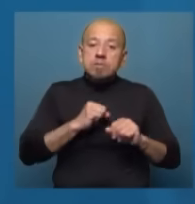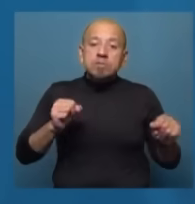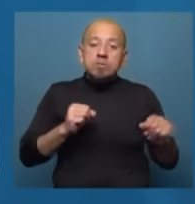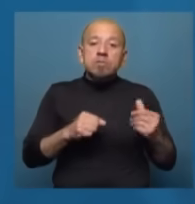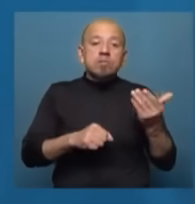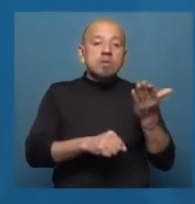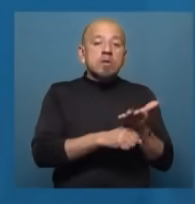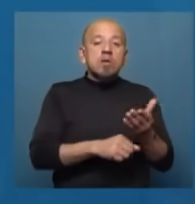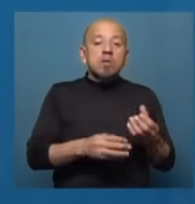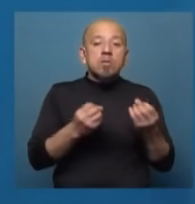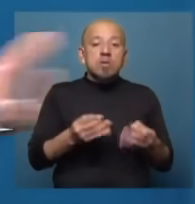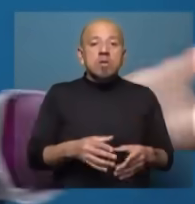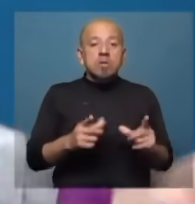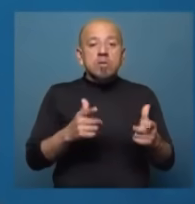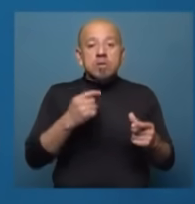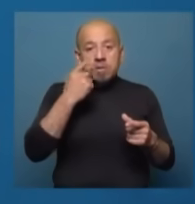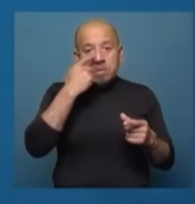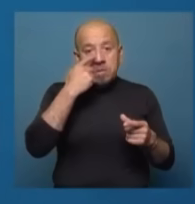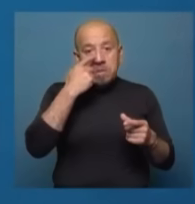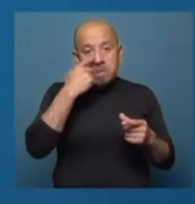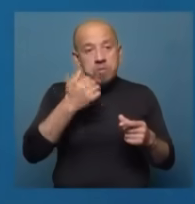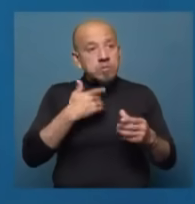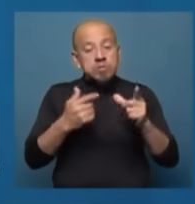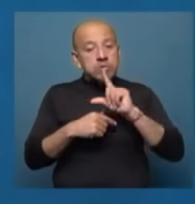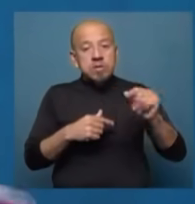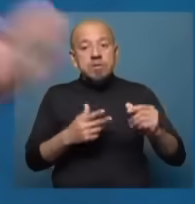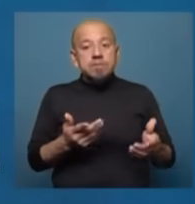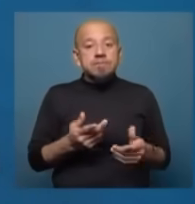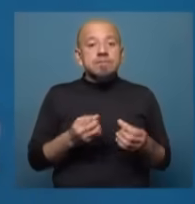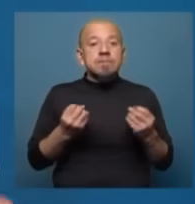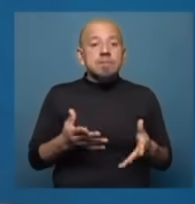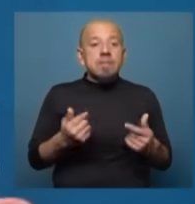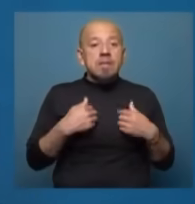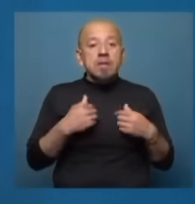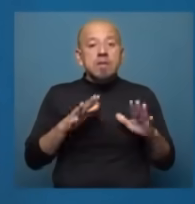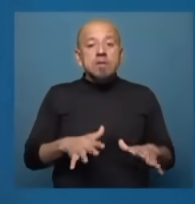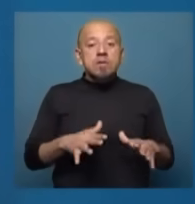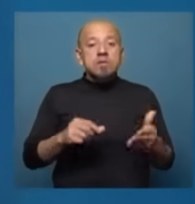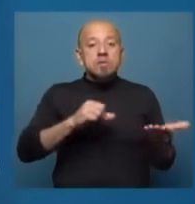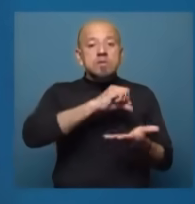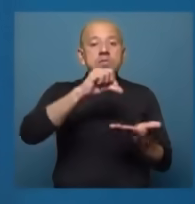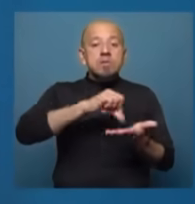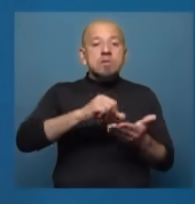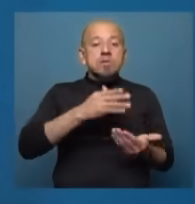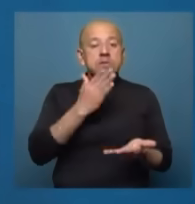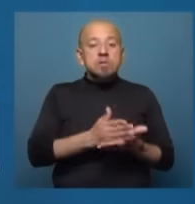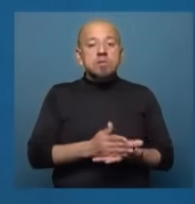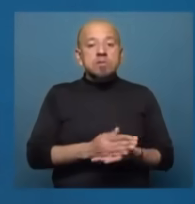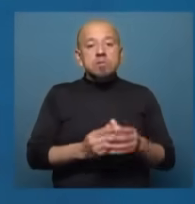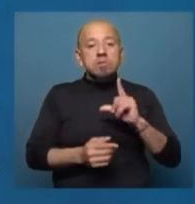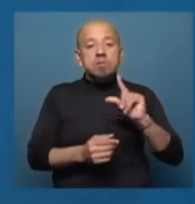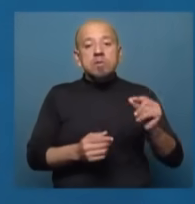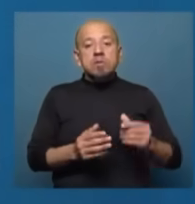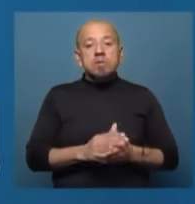pedir porque no hay otra cosa y si no me tengo que ir del país porque digo qué me voy a quedar en un país que no sea un estado de derecho me